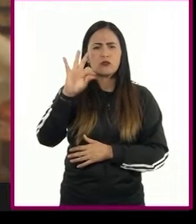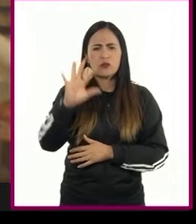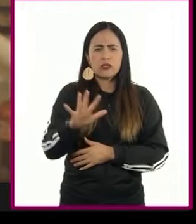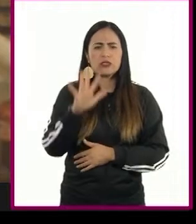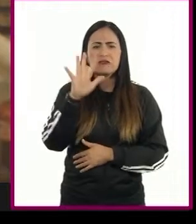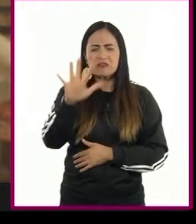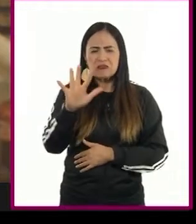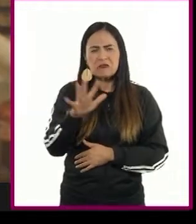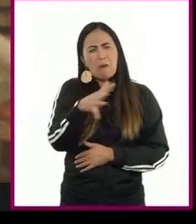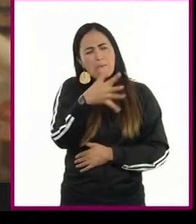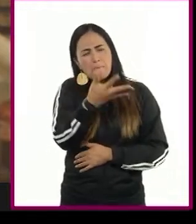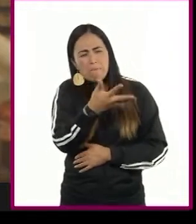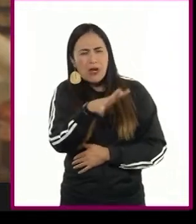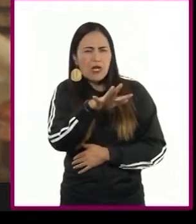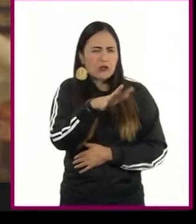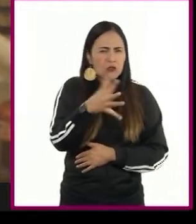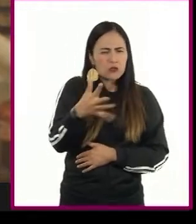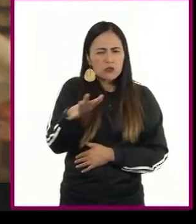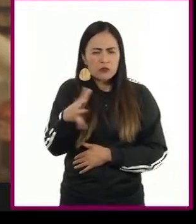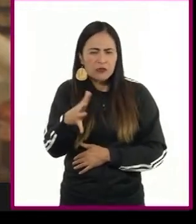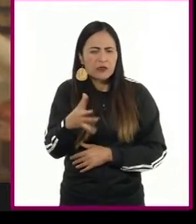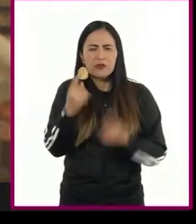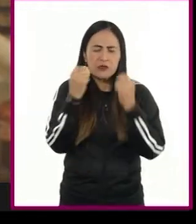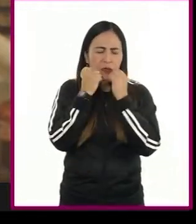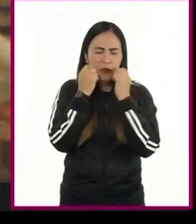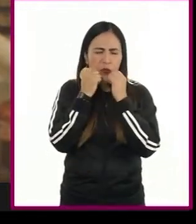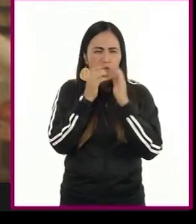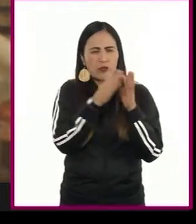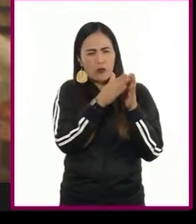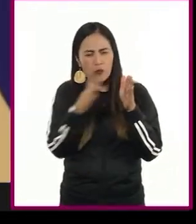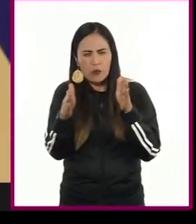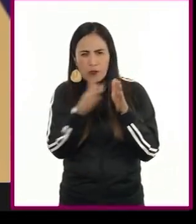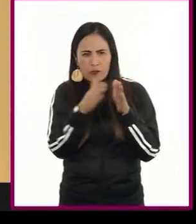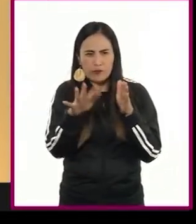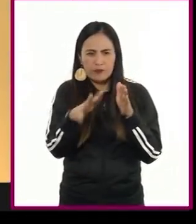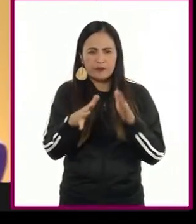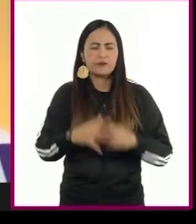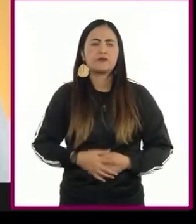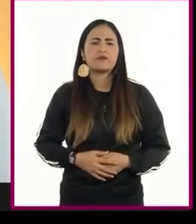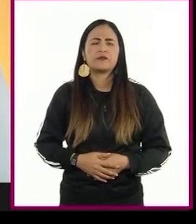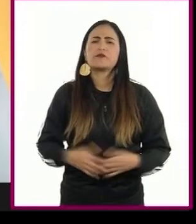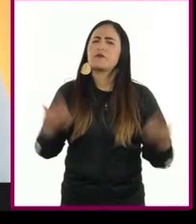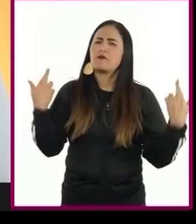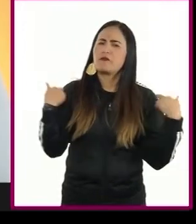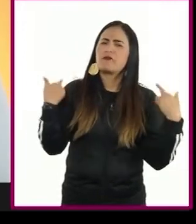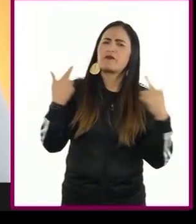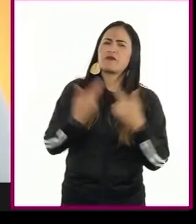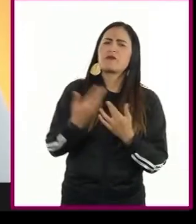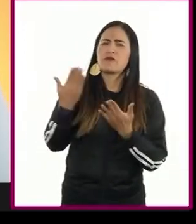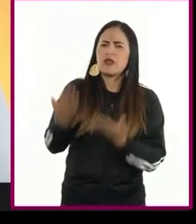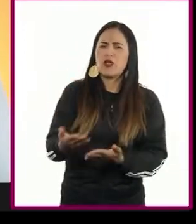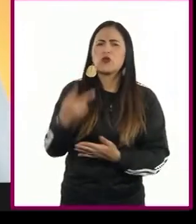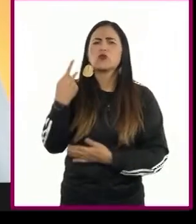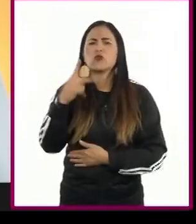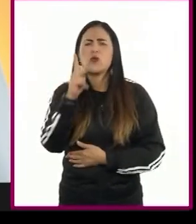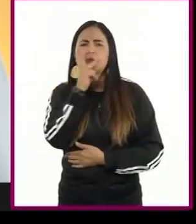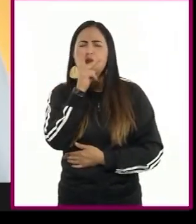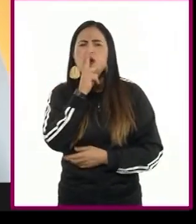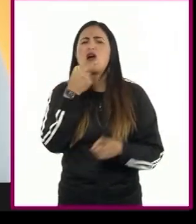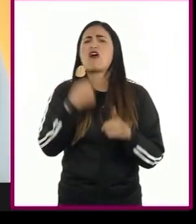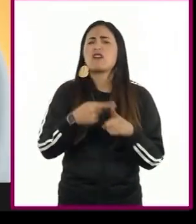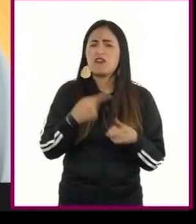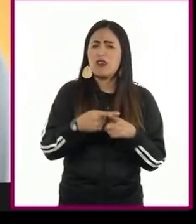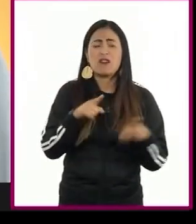1445, ma non importa ni di più ni di meno. Maestro Pacioli, ¿quién fue su padre? ¿Tuvo